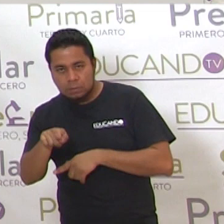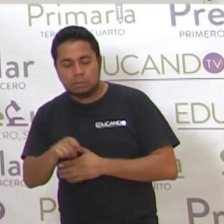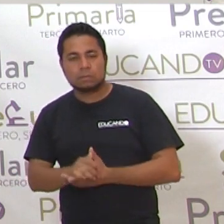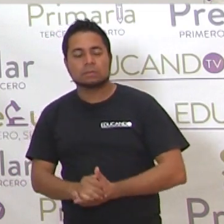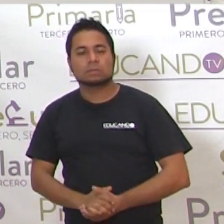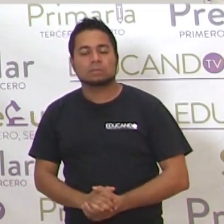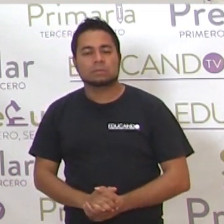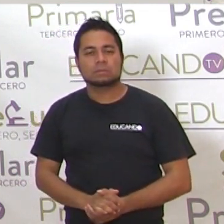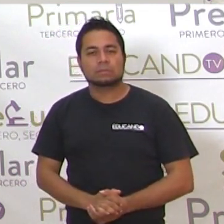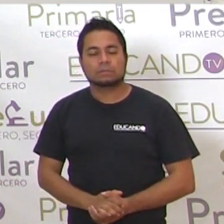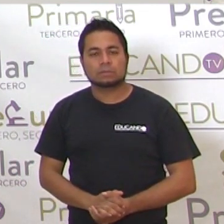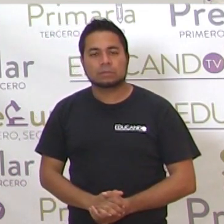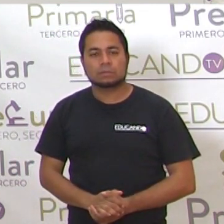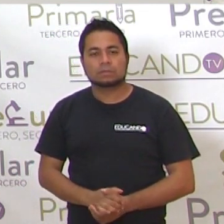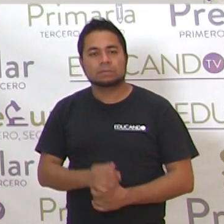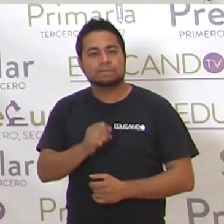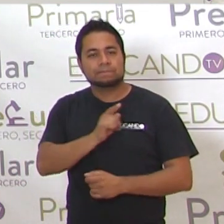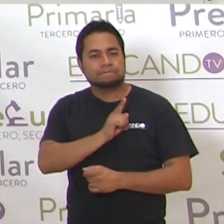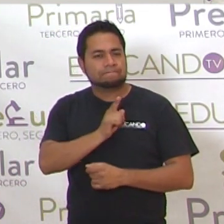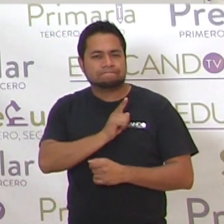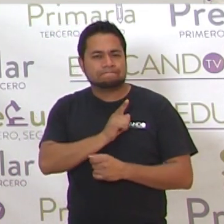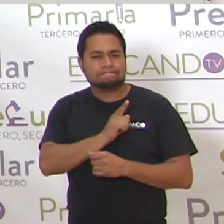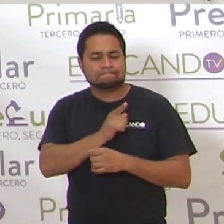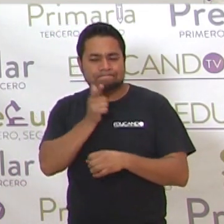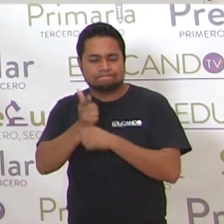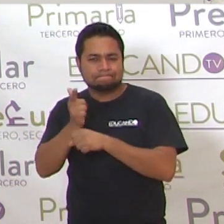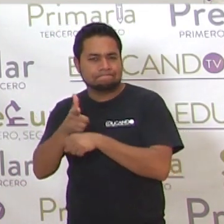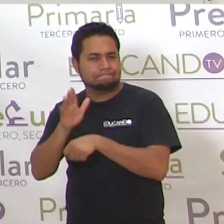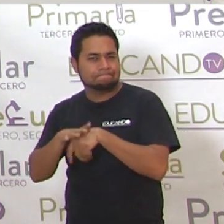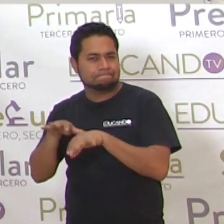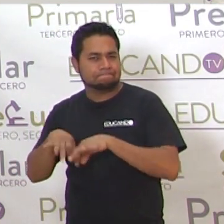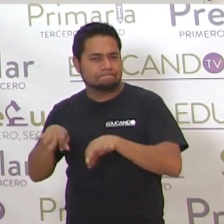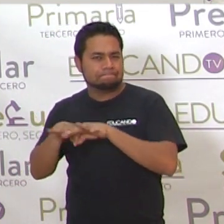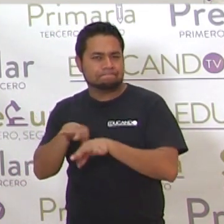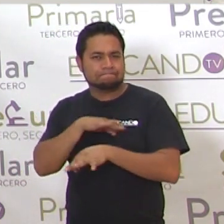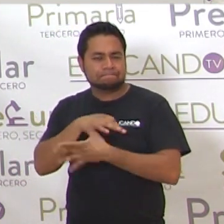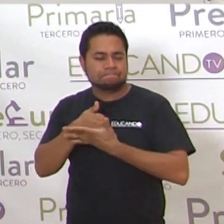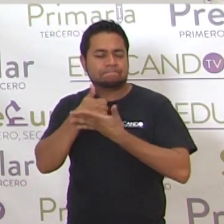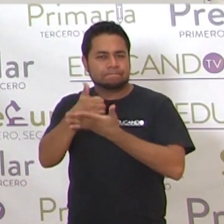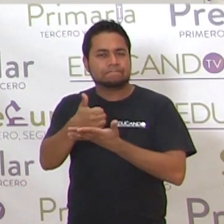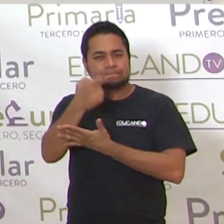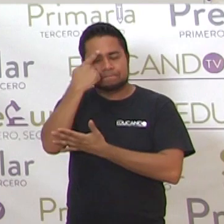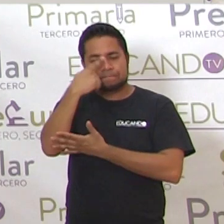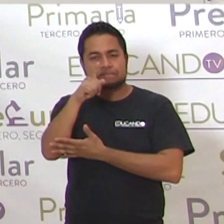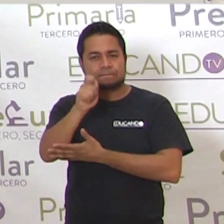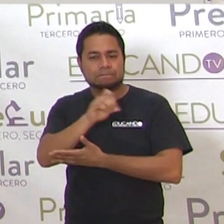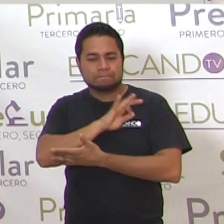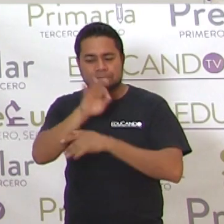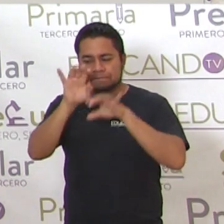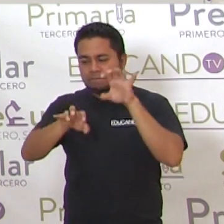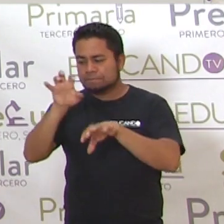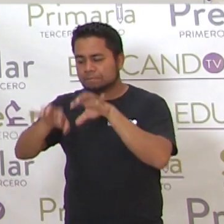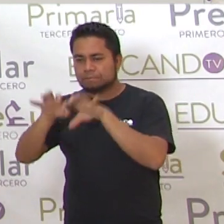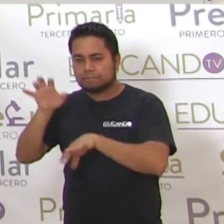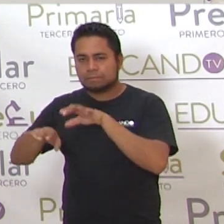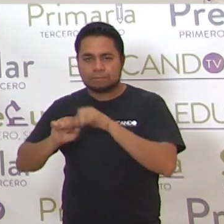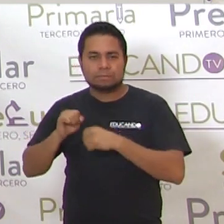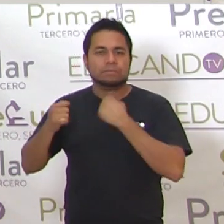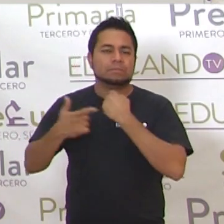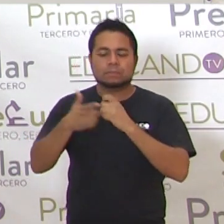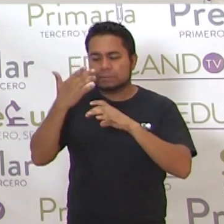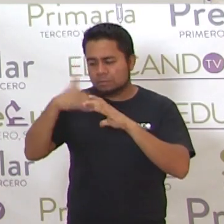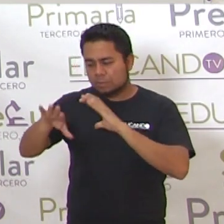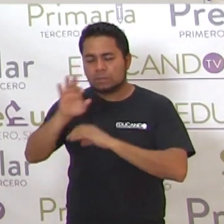vamos solamente a detectar los iconos más importantes que te van a servir para poder redactar tu tu